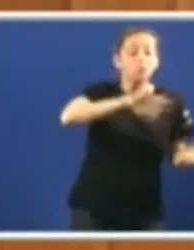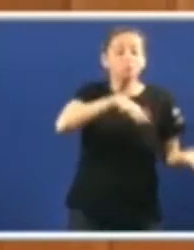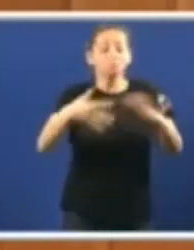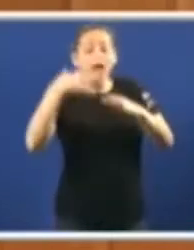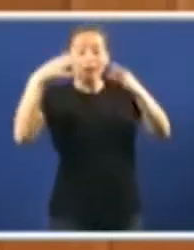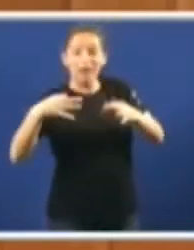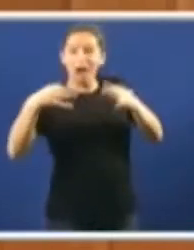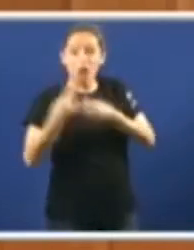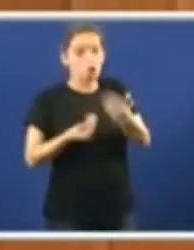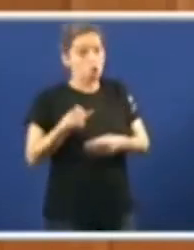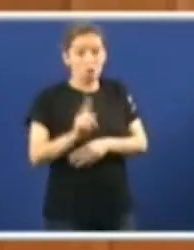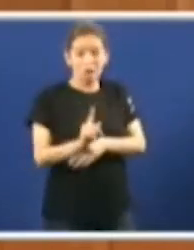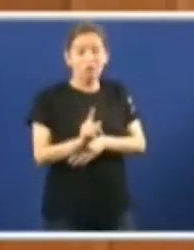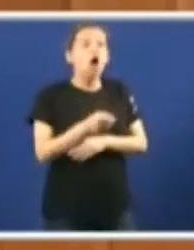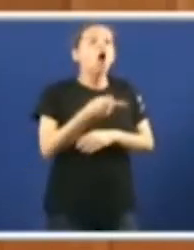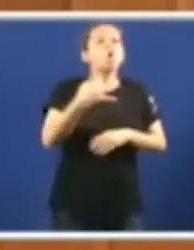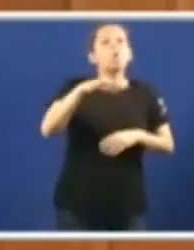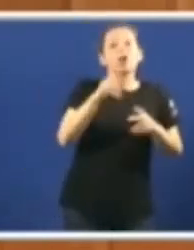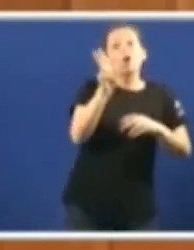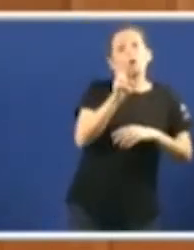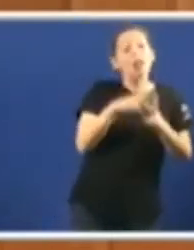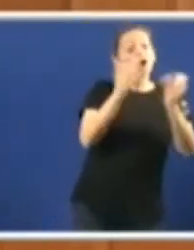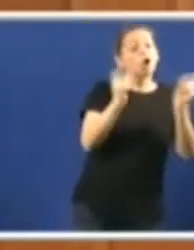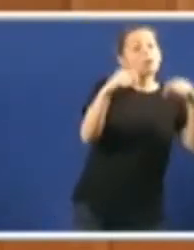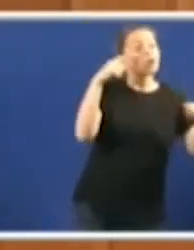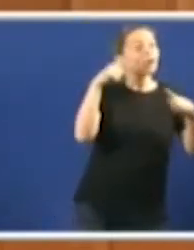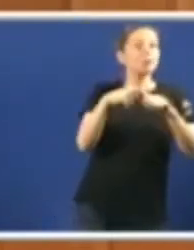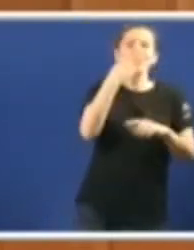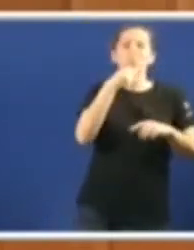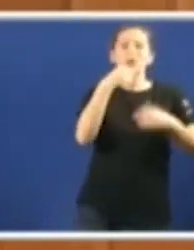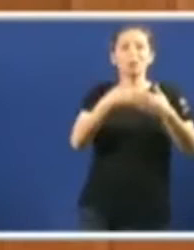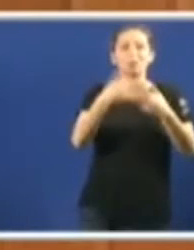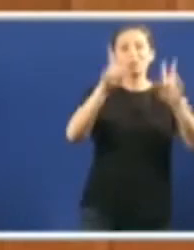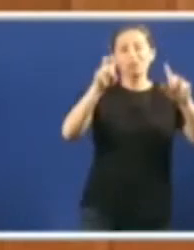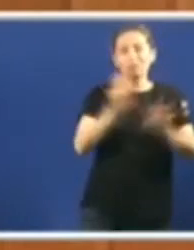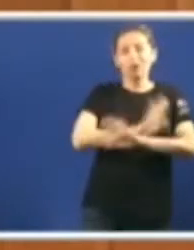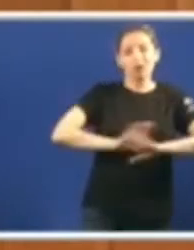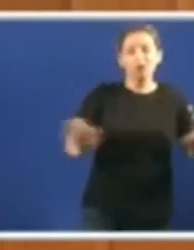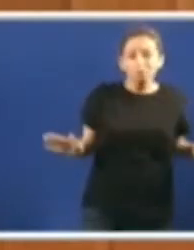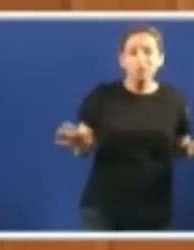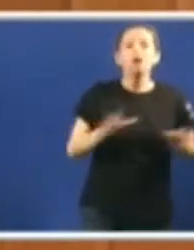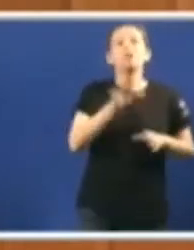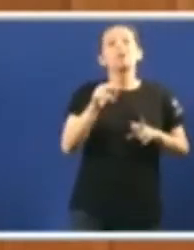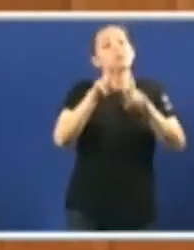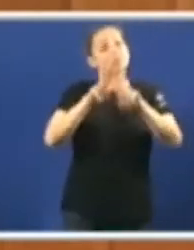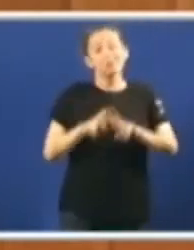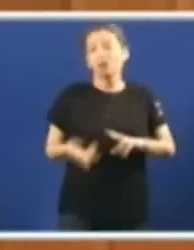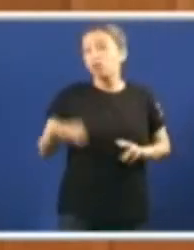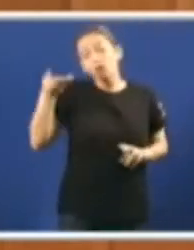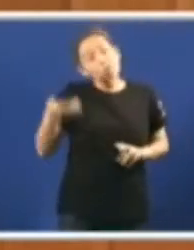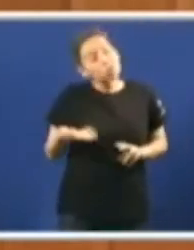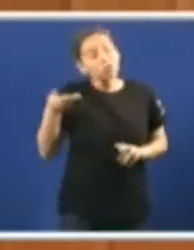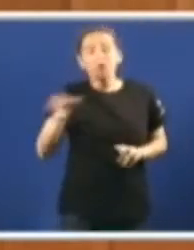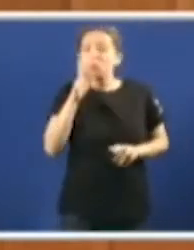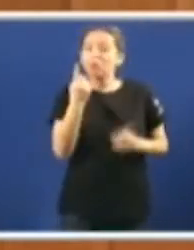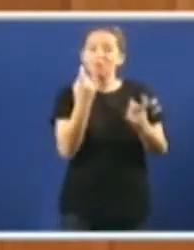se levan a cabo, únicamente sirven para dar determinados titulares en algúns sitios. E a investigación é clave porque hai que coñecer esta